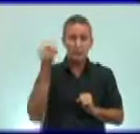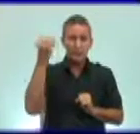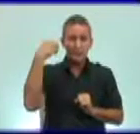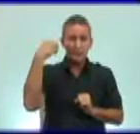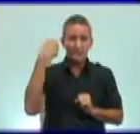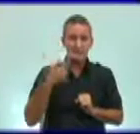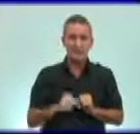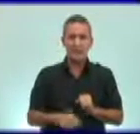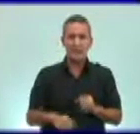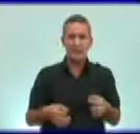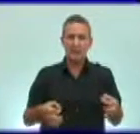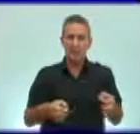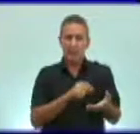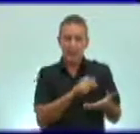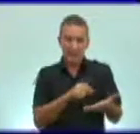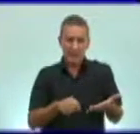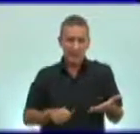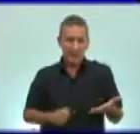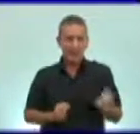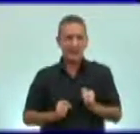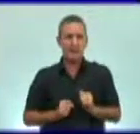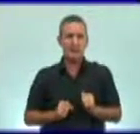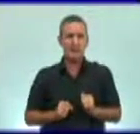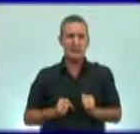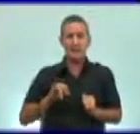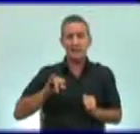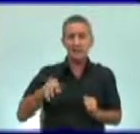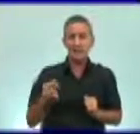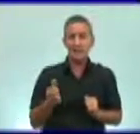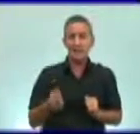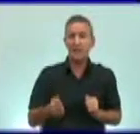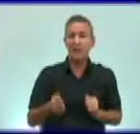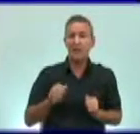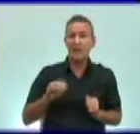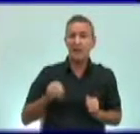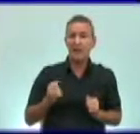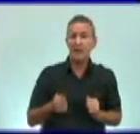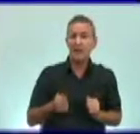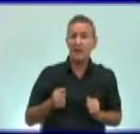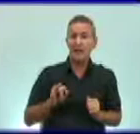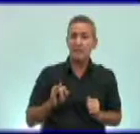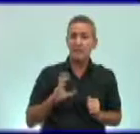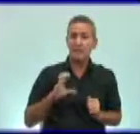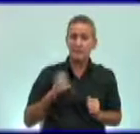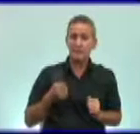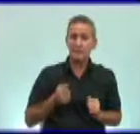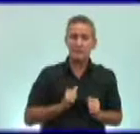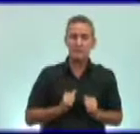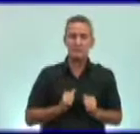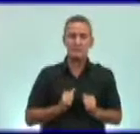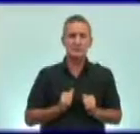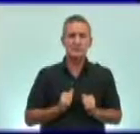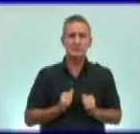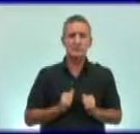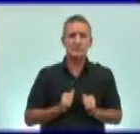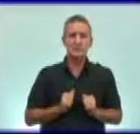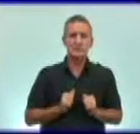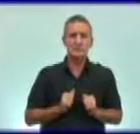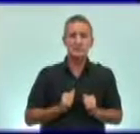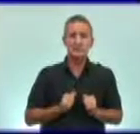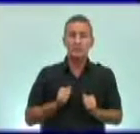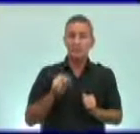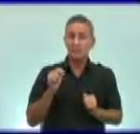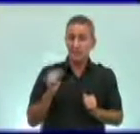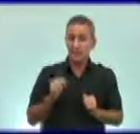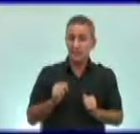Jamaica, ustedes lo descubrieron en el discurso de Angostura, democrático y cívico. Y eso es evidentemente lo